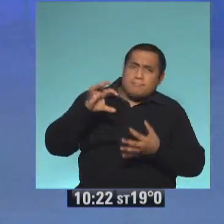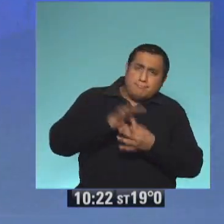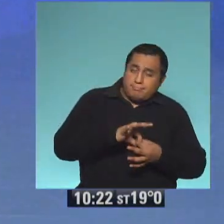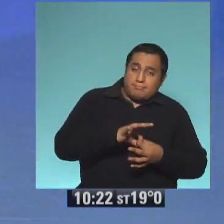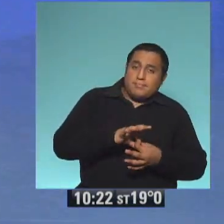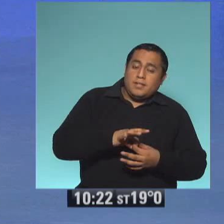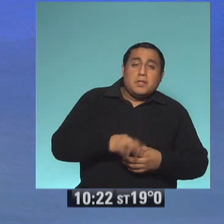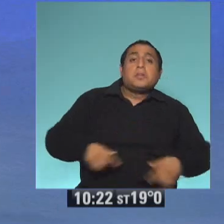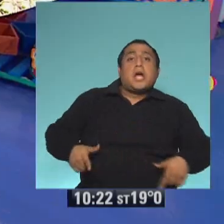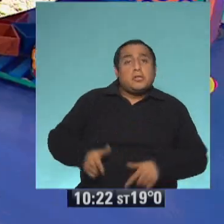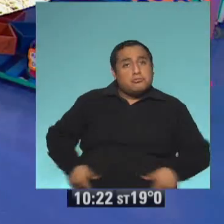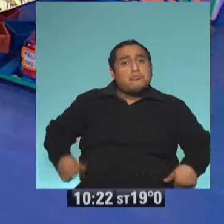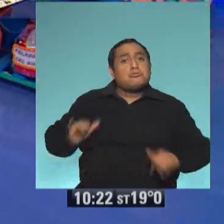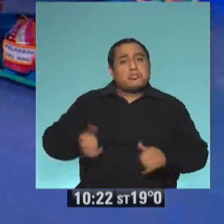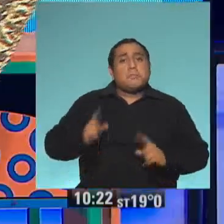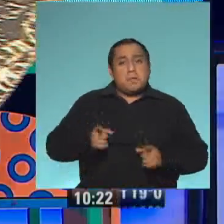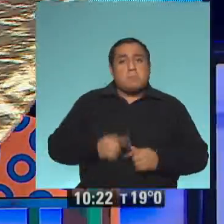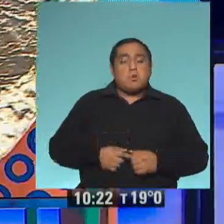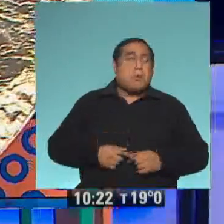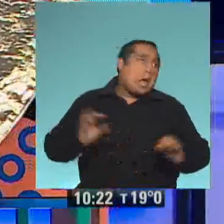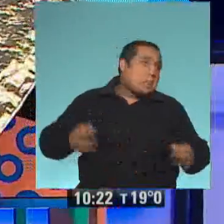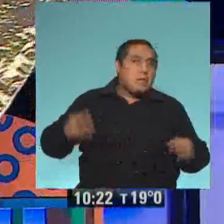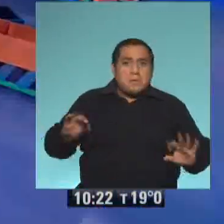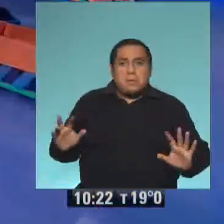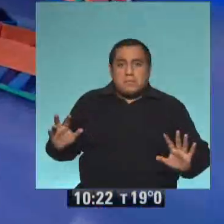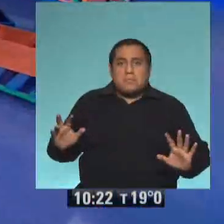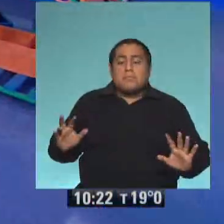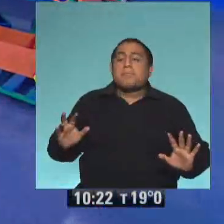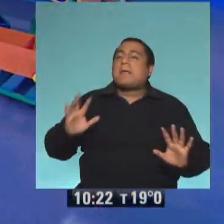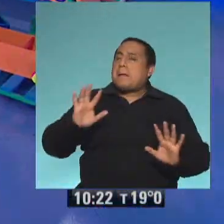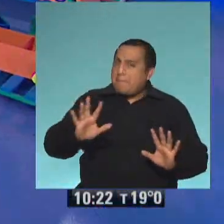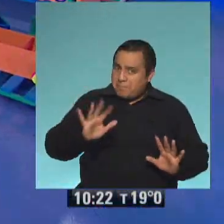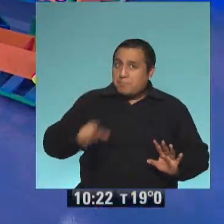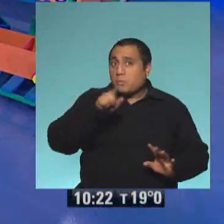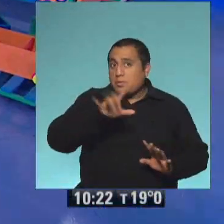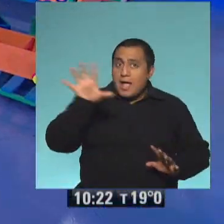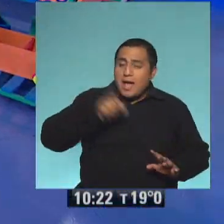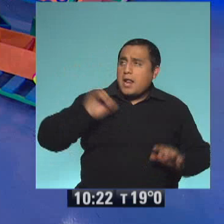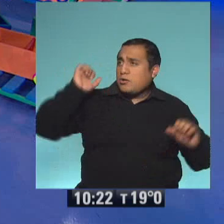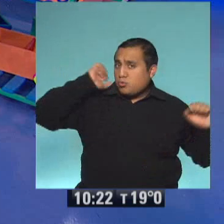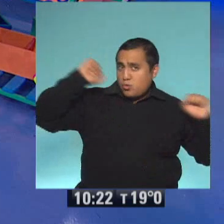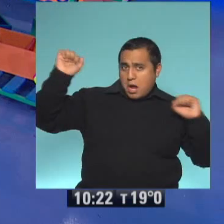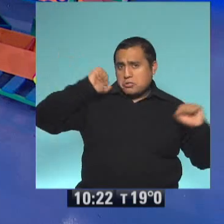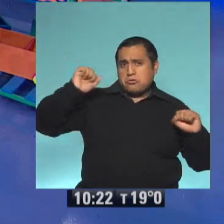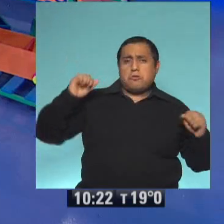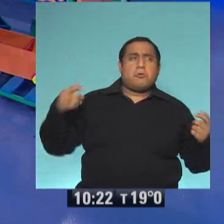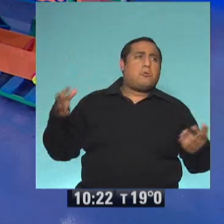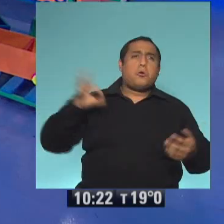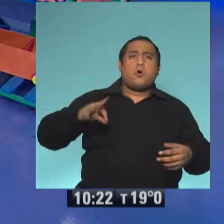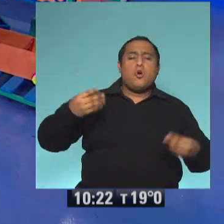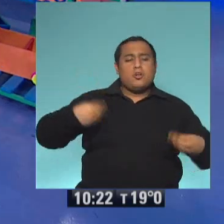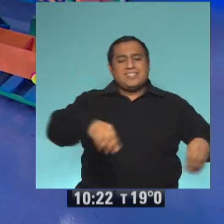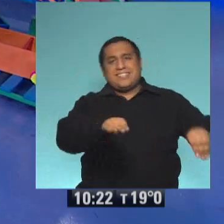Bueno, en mi calzoncillo justo es del mismo color. Ah, bueno, perfecto. Estamos bueno, bien. Una estamos cosa, bien. Ahí en casa se agarran una toalla. Sí. O una sábana.